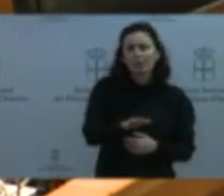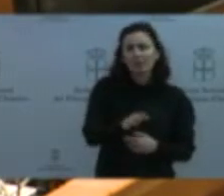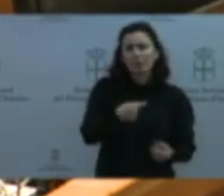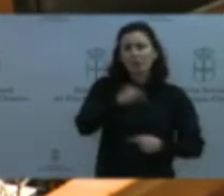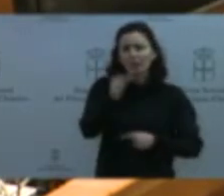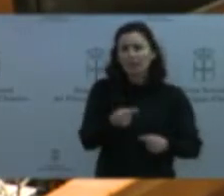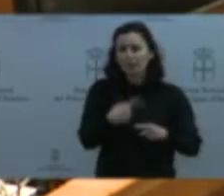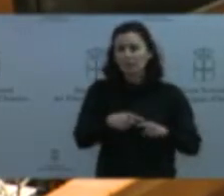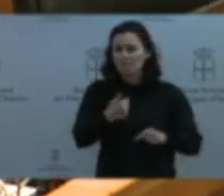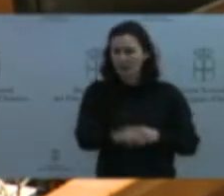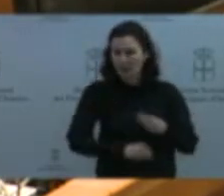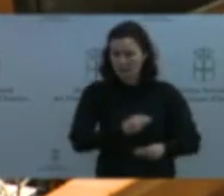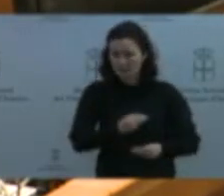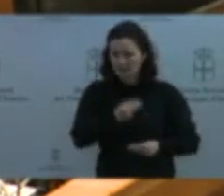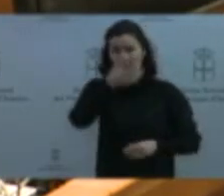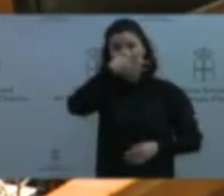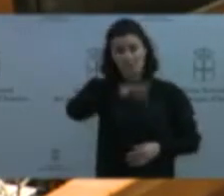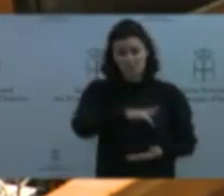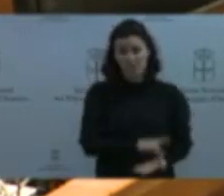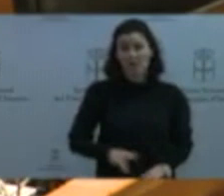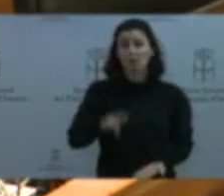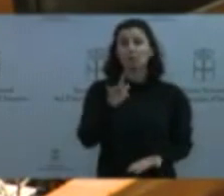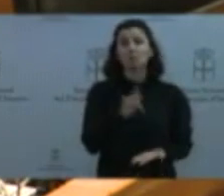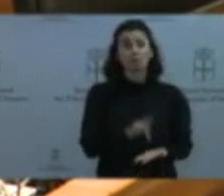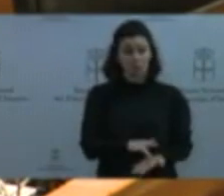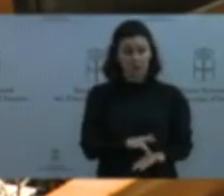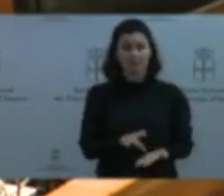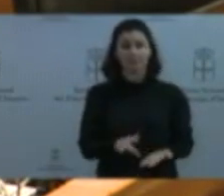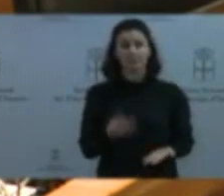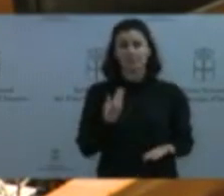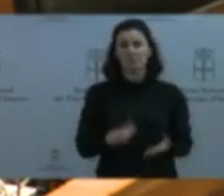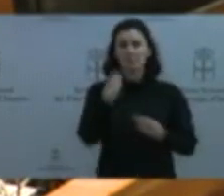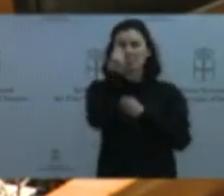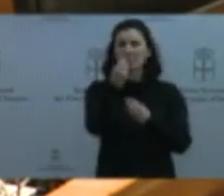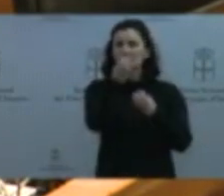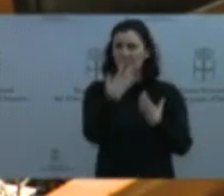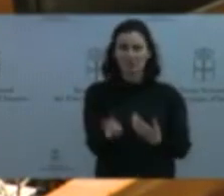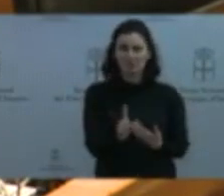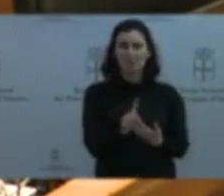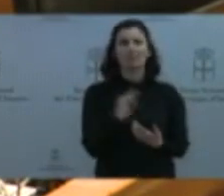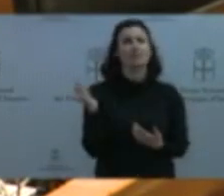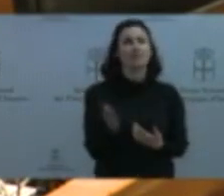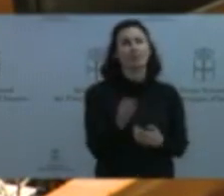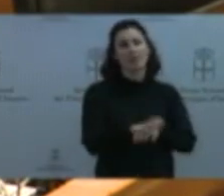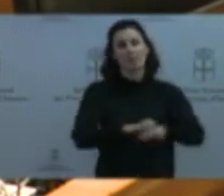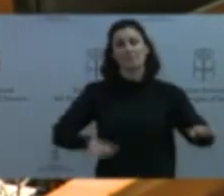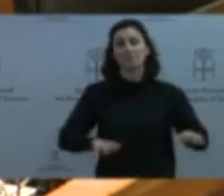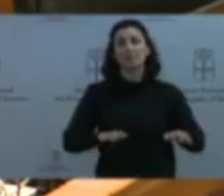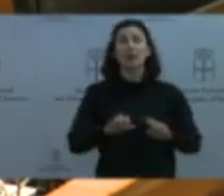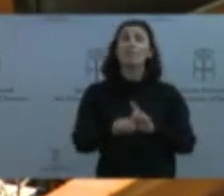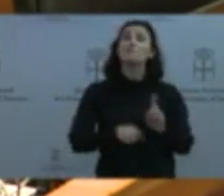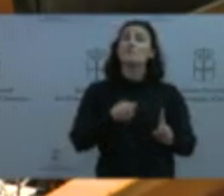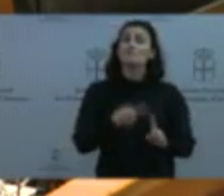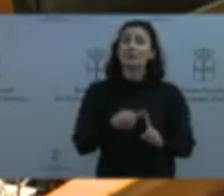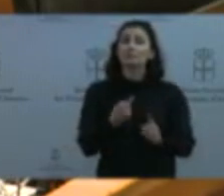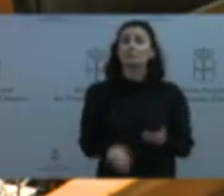aquellas que creemos que no son adecuadas y que perjudican a la mayoría, y también para hacer propuestas e intentar, en la medida de lo posible,